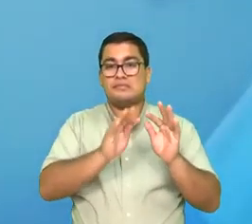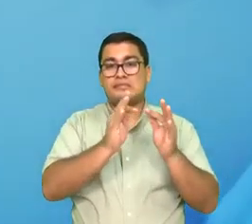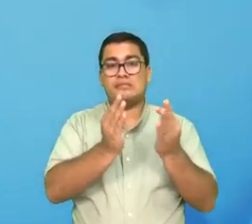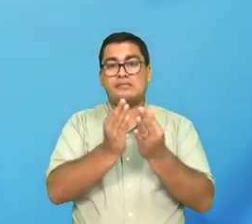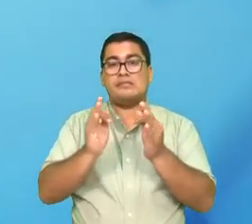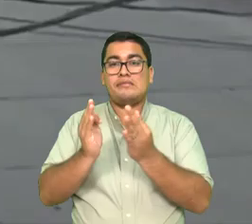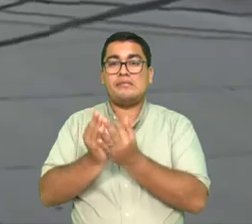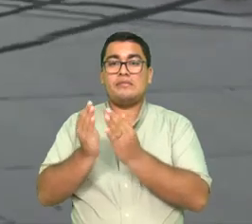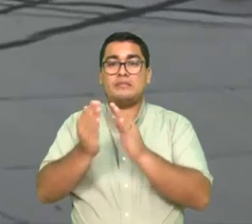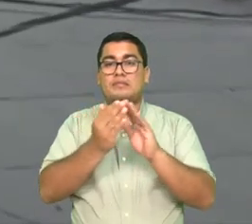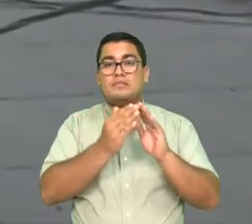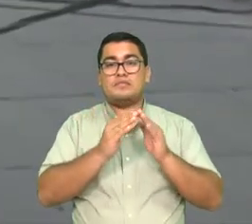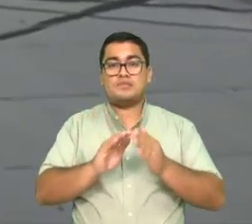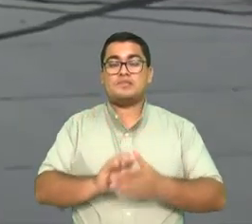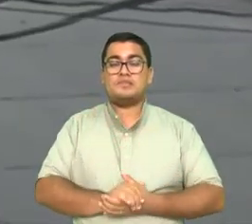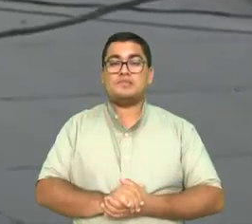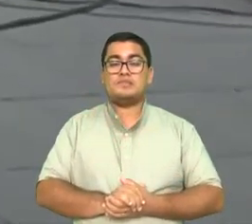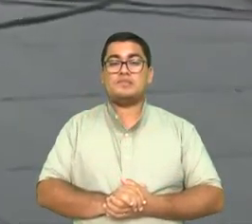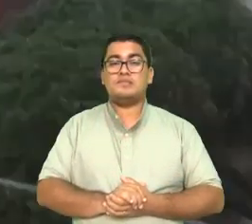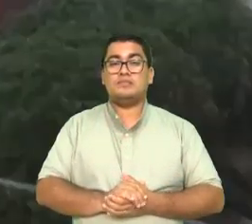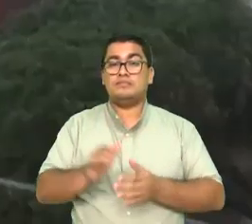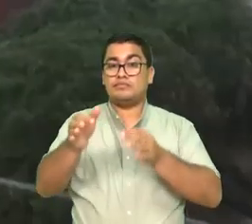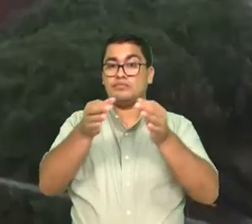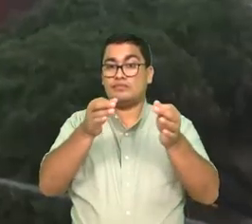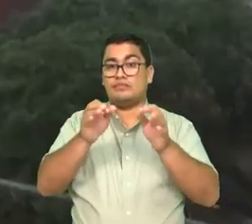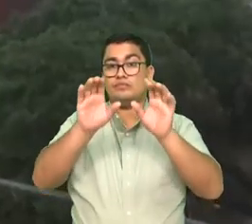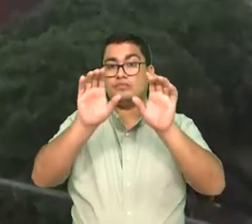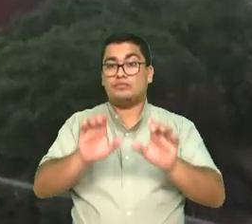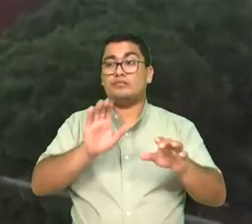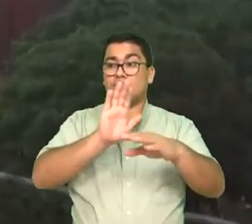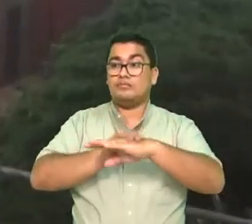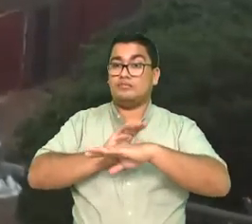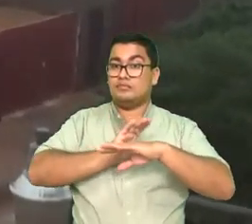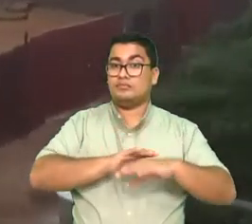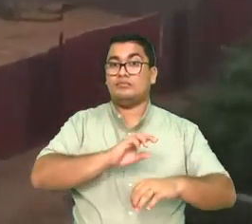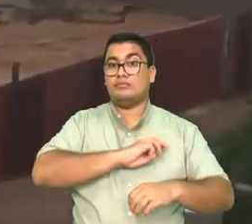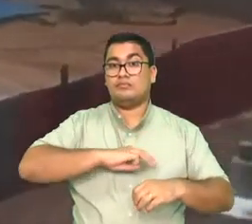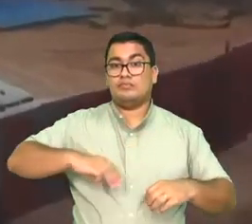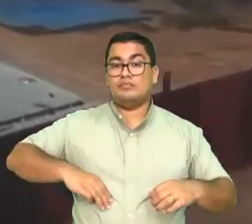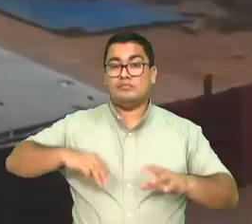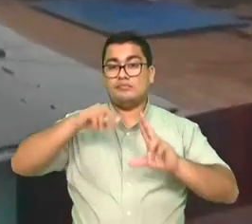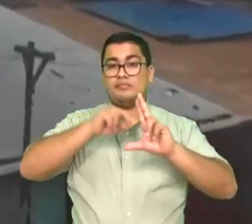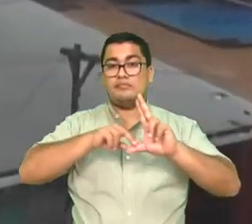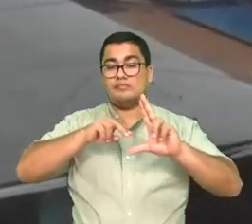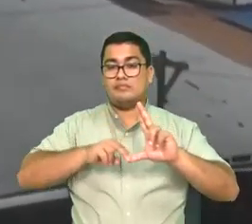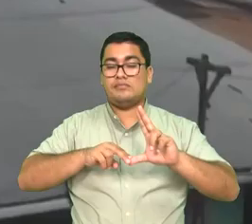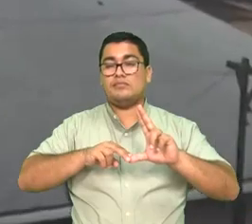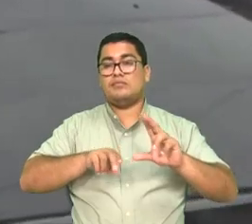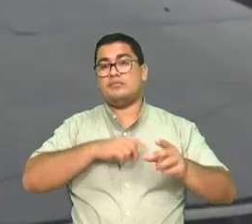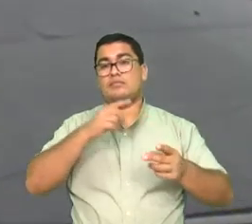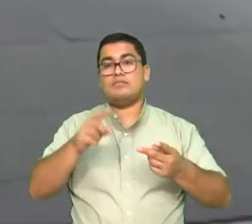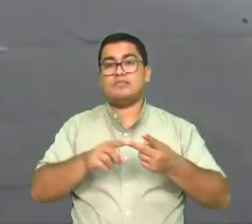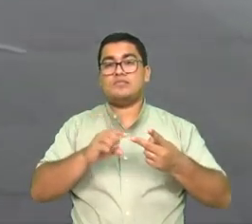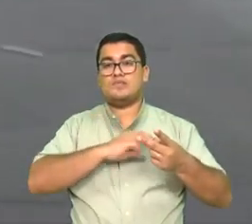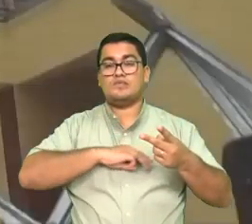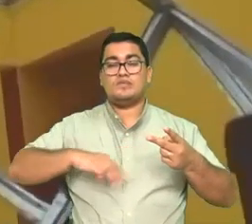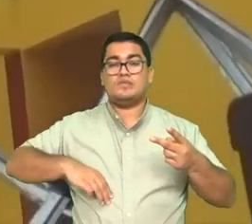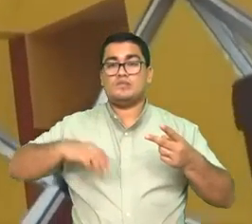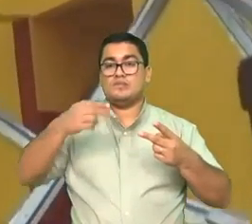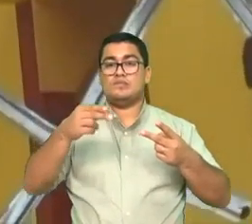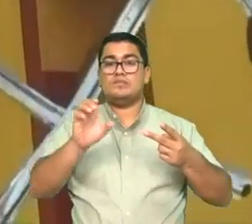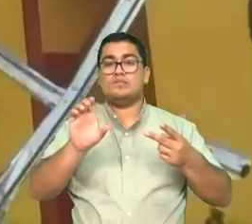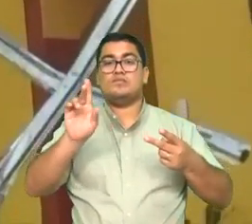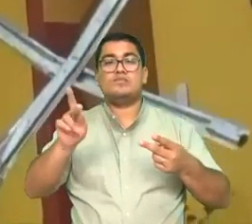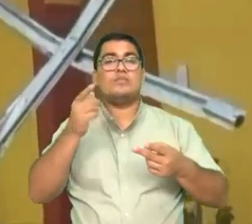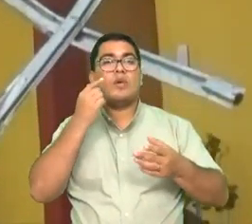de comunidad. Preciso que esta tarde están convocados el ministro de SINAPRED y del Ministerio de Hacienda para